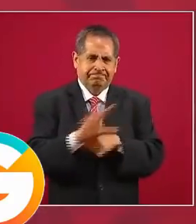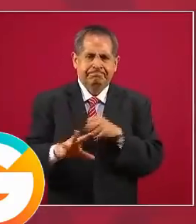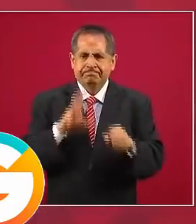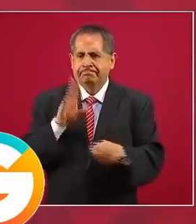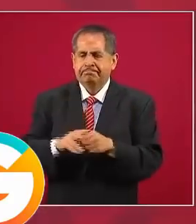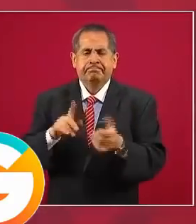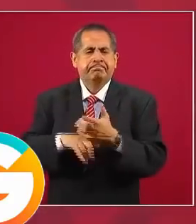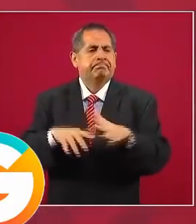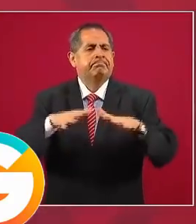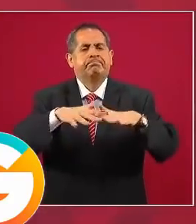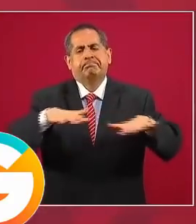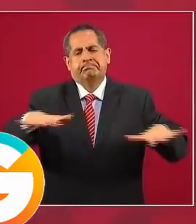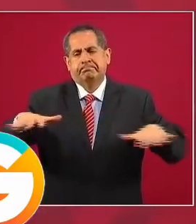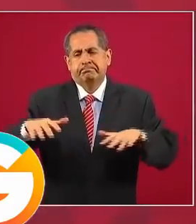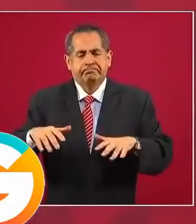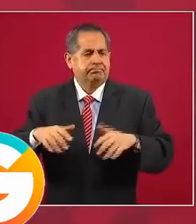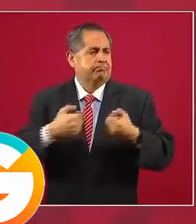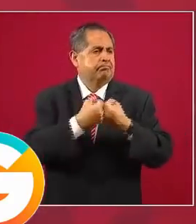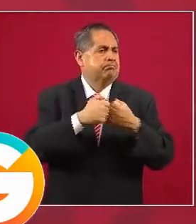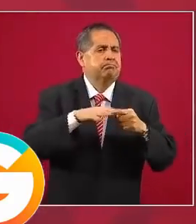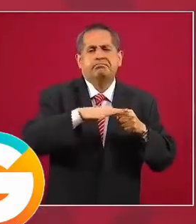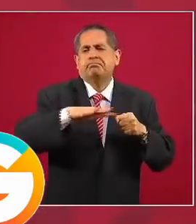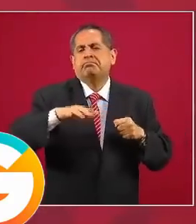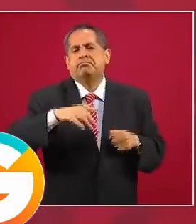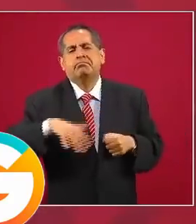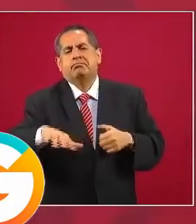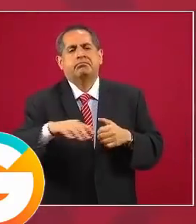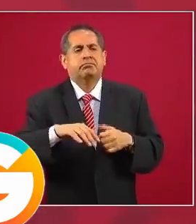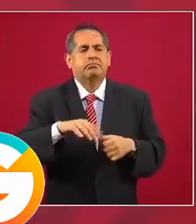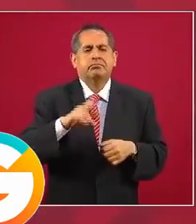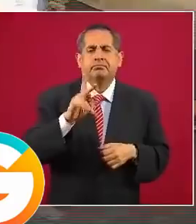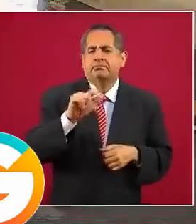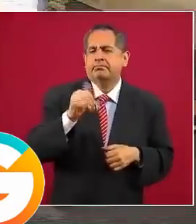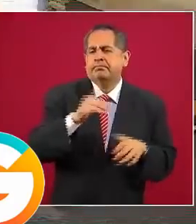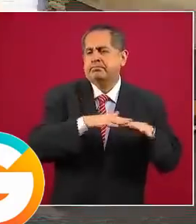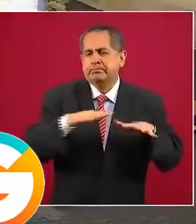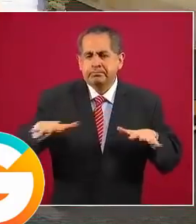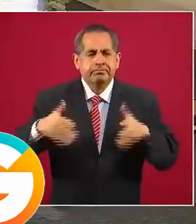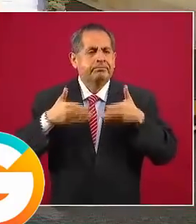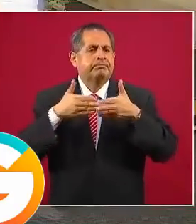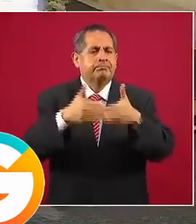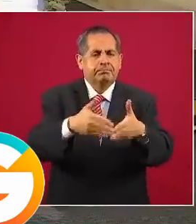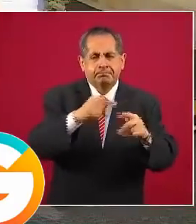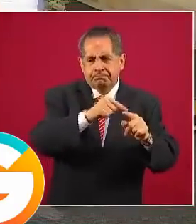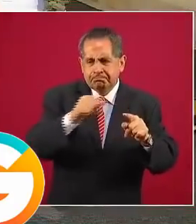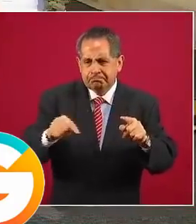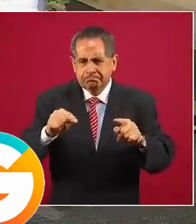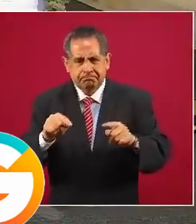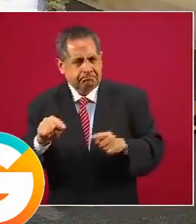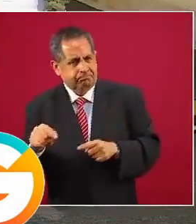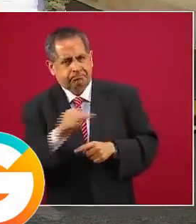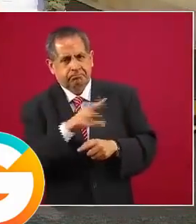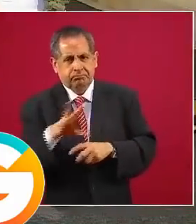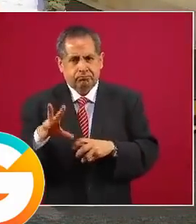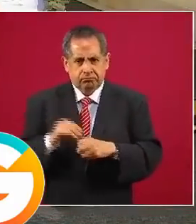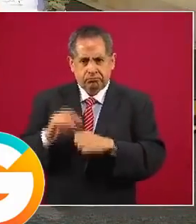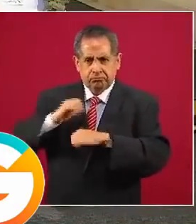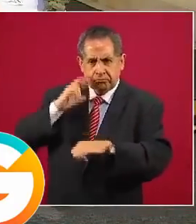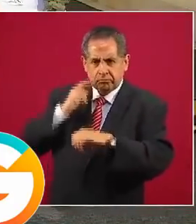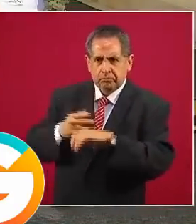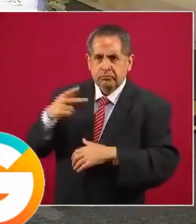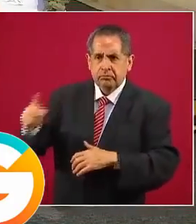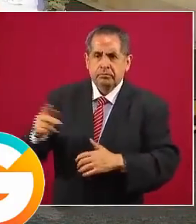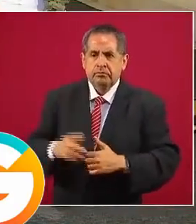de los litorales, de las costas, de los puertos, porque